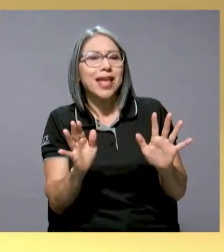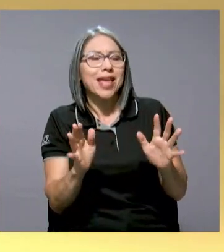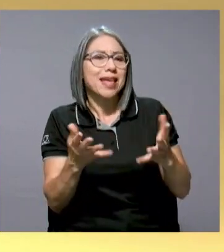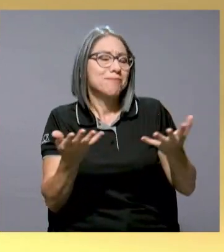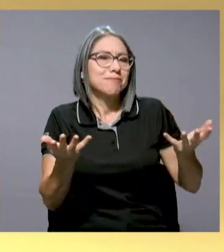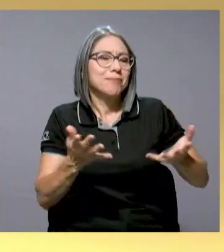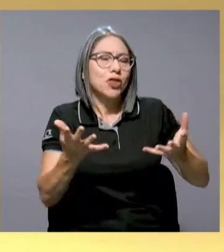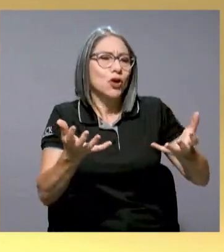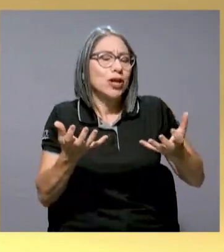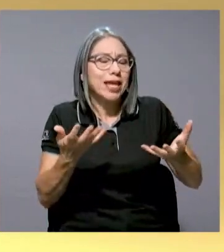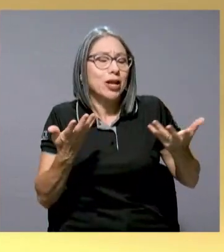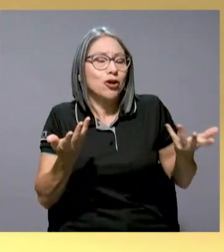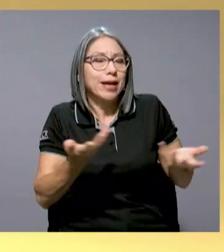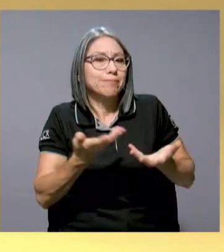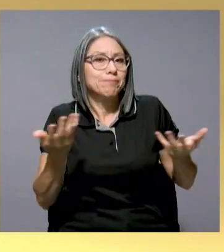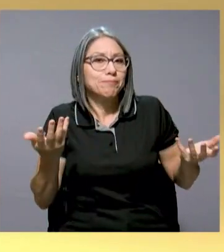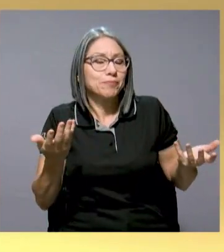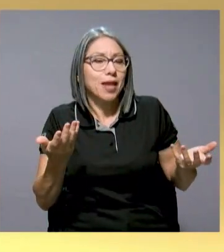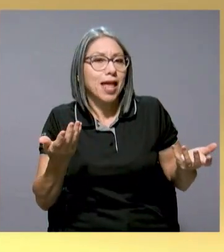poner